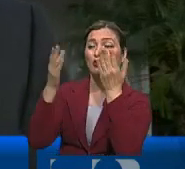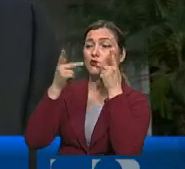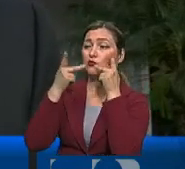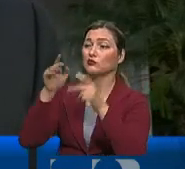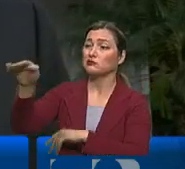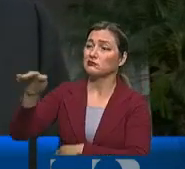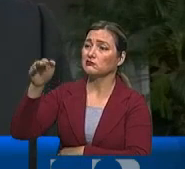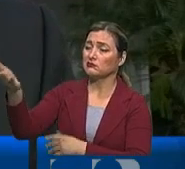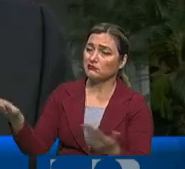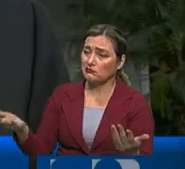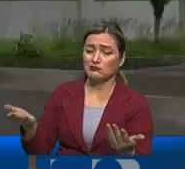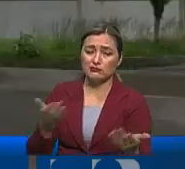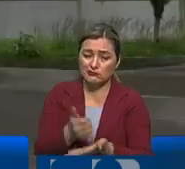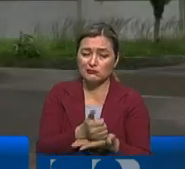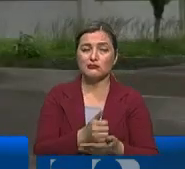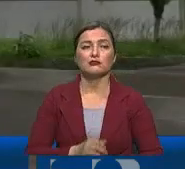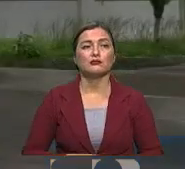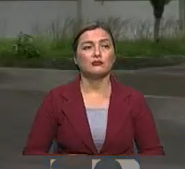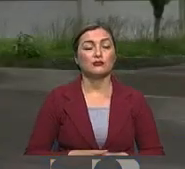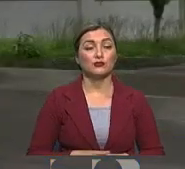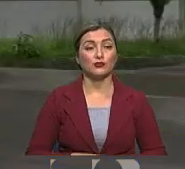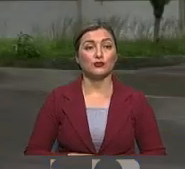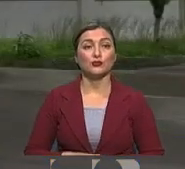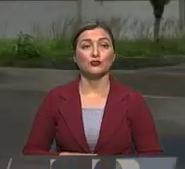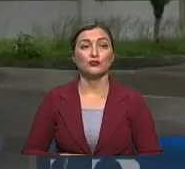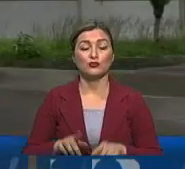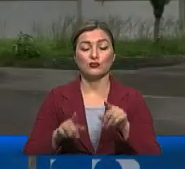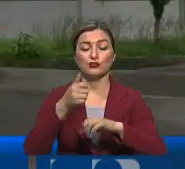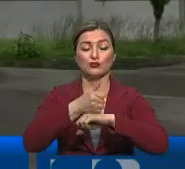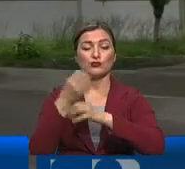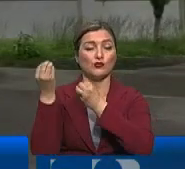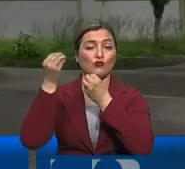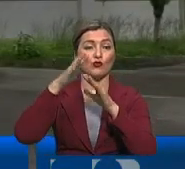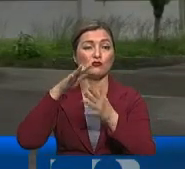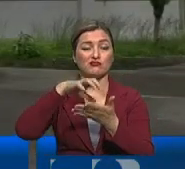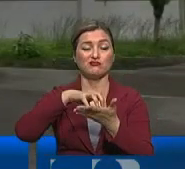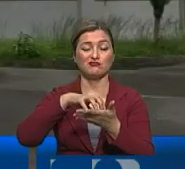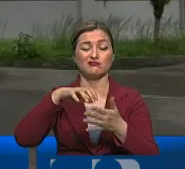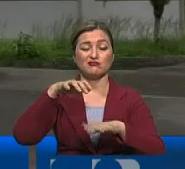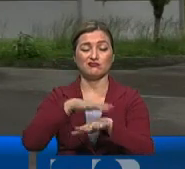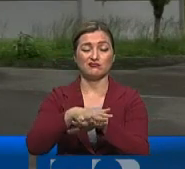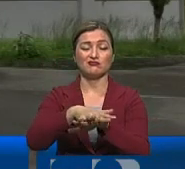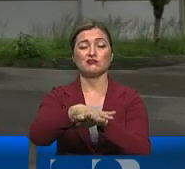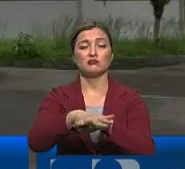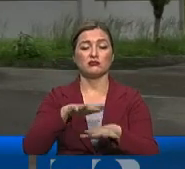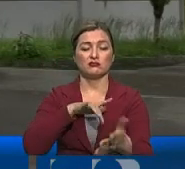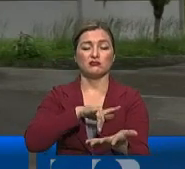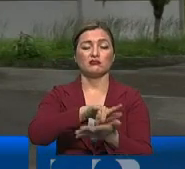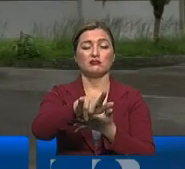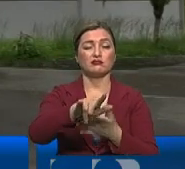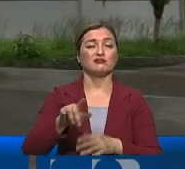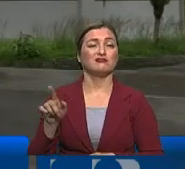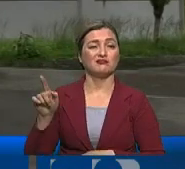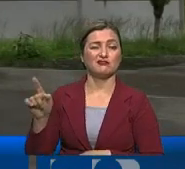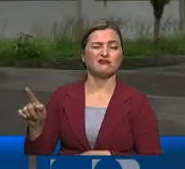Públicas también para que nos ayuden. De acuerdo a información entregada por algunas autoridades en la provincia de Zamora Chinchipe, la pista aérea de